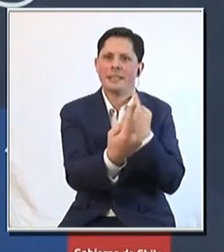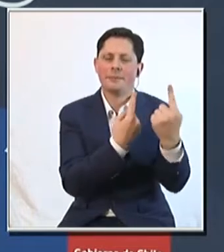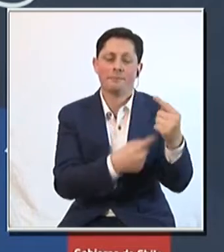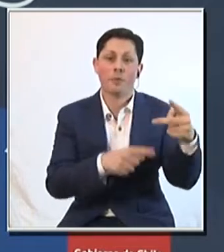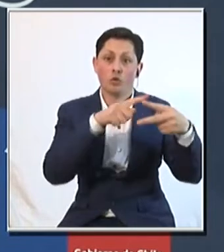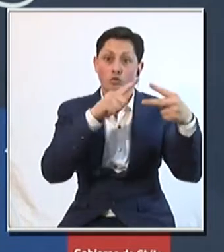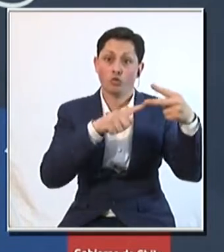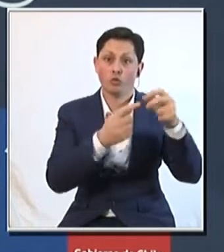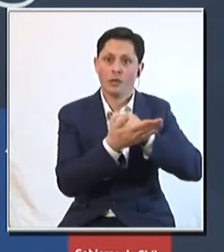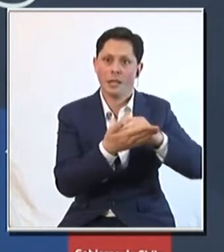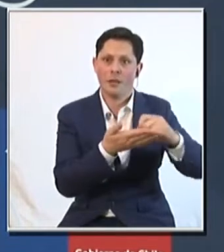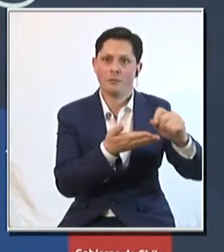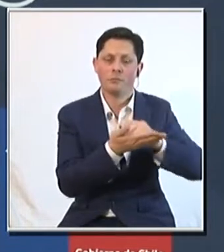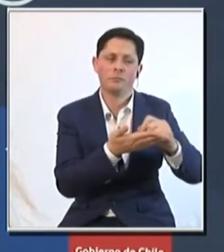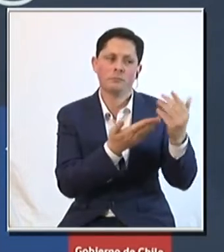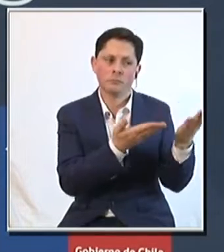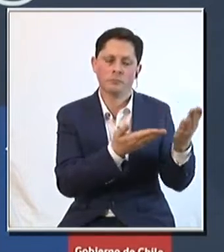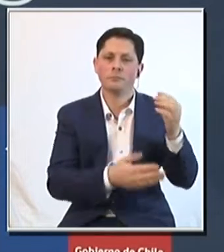Subsecretario.